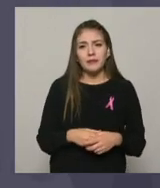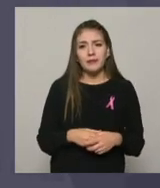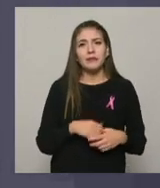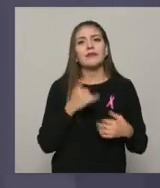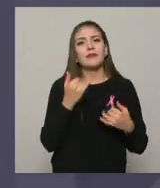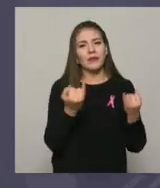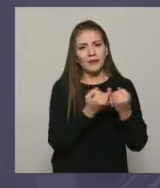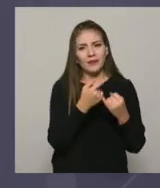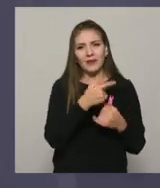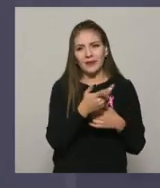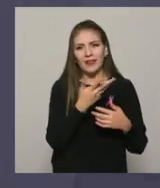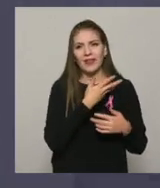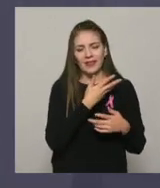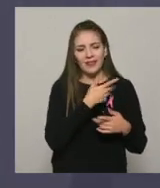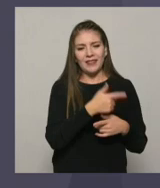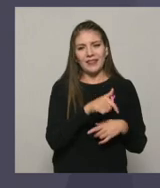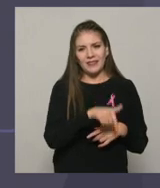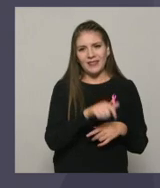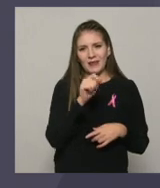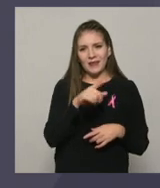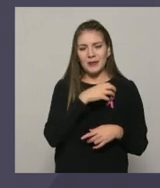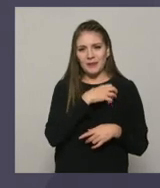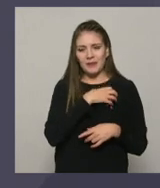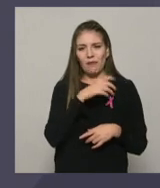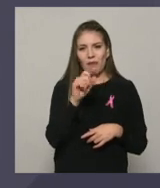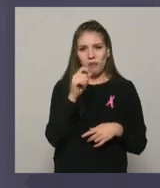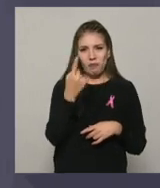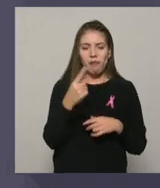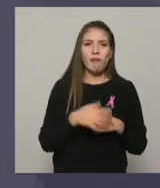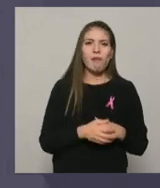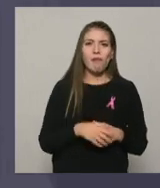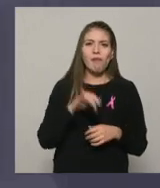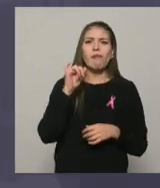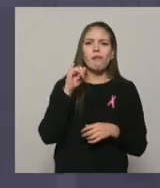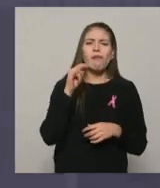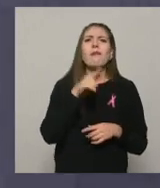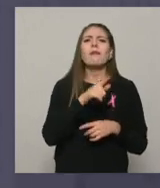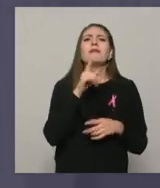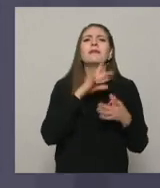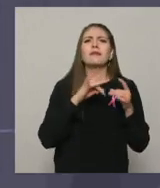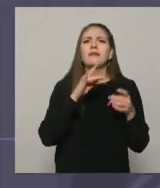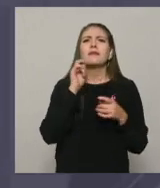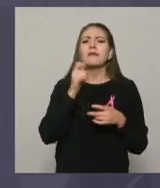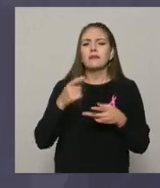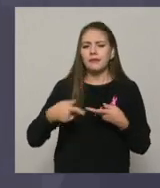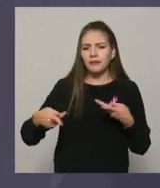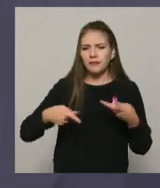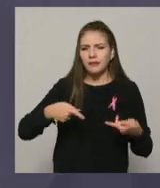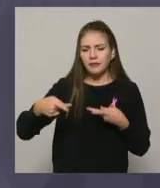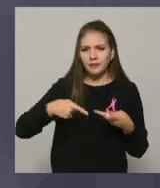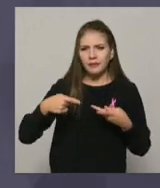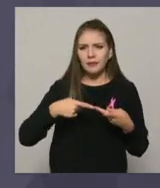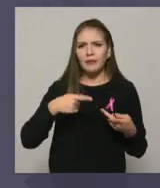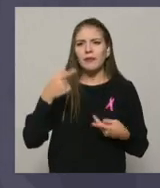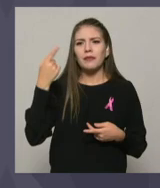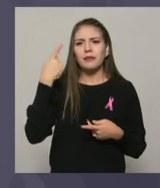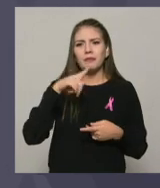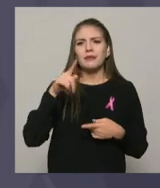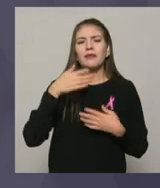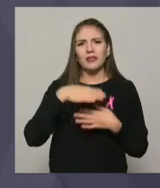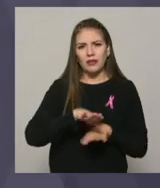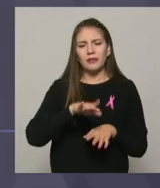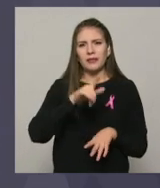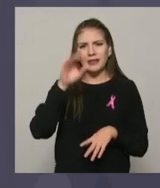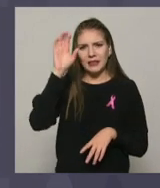por supuesto, en Capital 21. Pero además cuéntanos brevemente qué estás preparando para de una vez el público que nos está viendo, qué estás preparando sobre